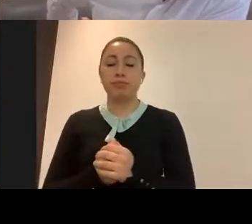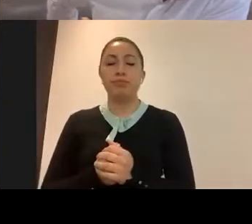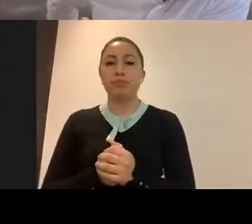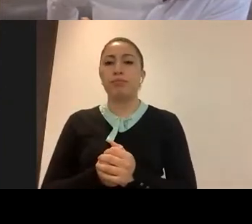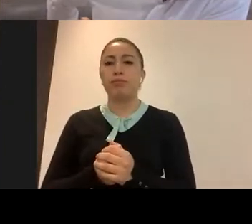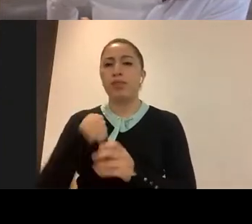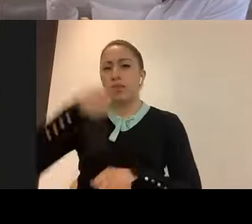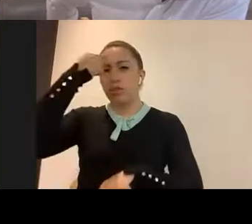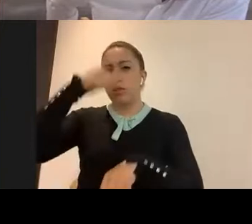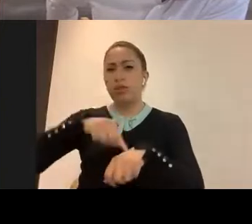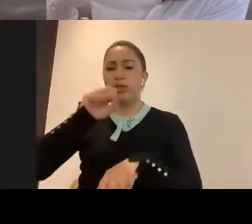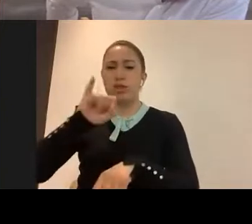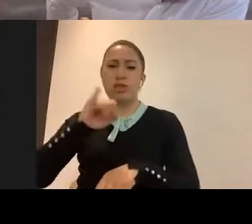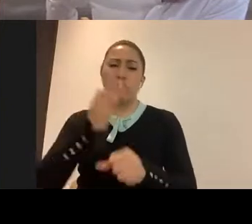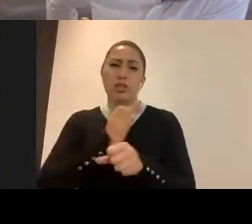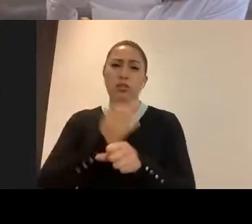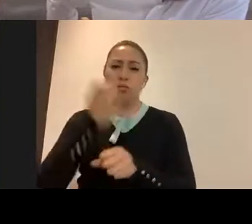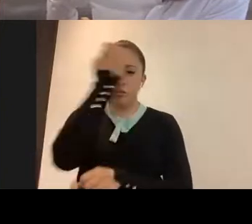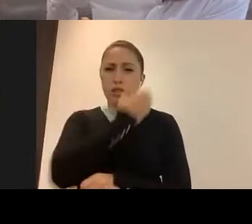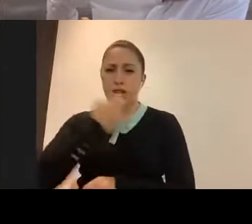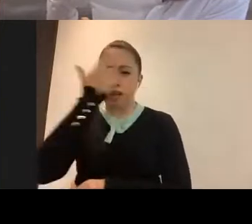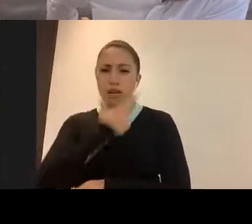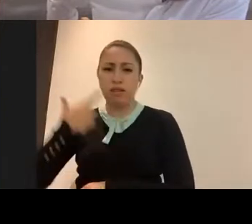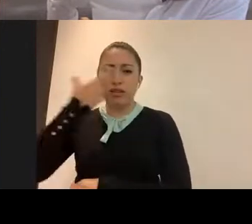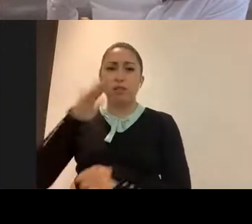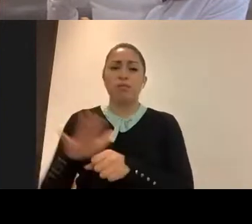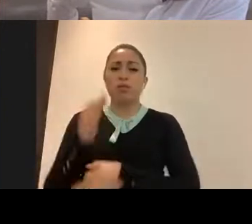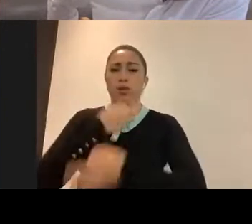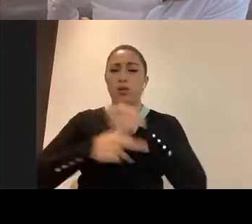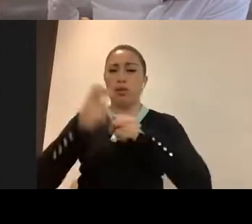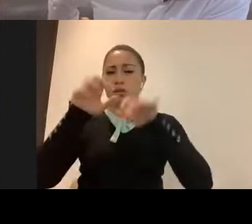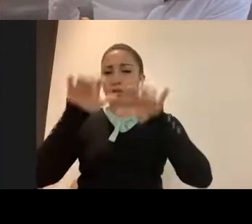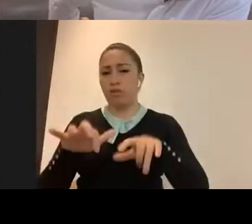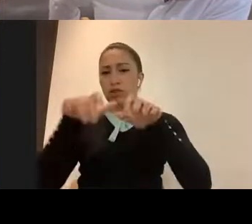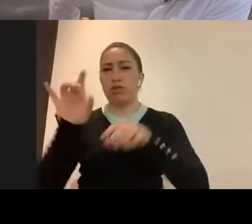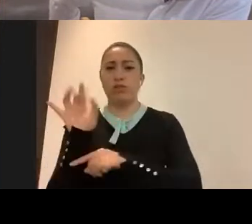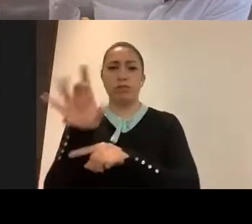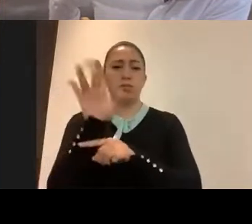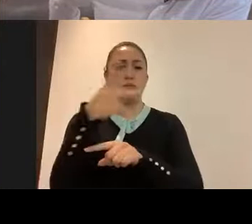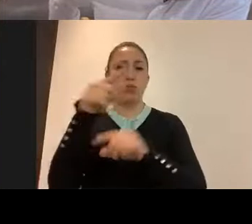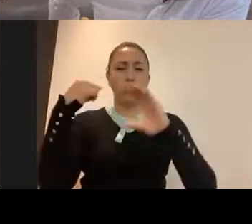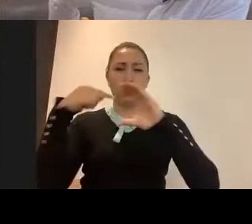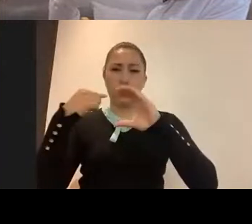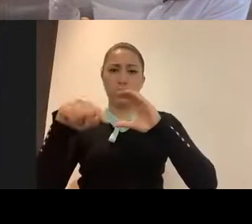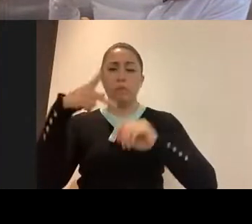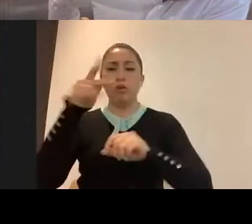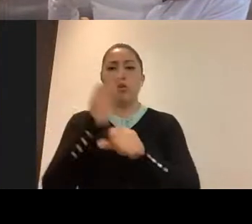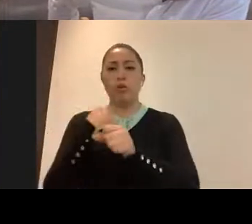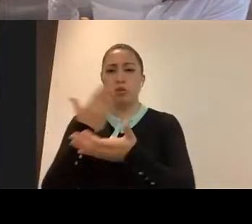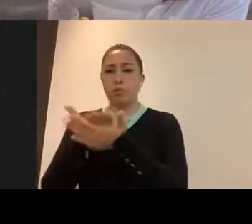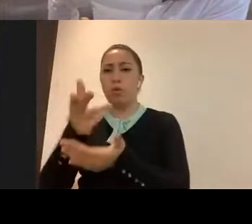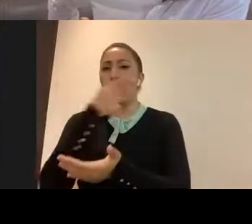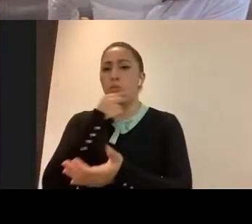estos oficios los remitimos a sus correos institucionales. Sin embargo, le pediría ahorita a Liceo Cuellar que